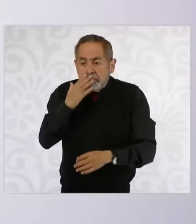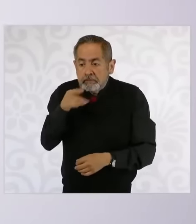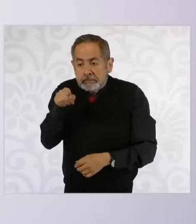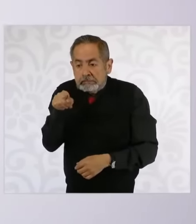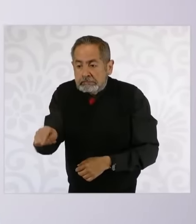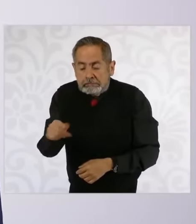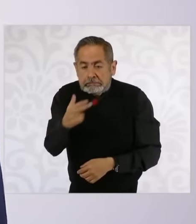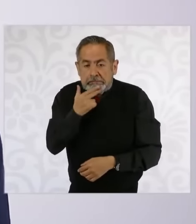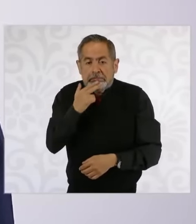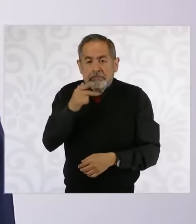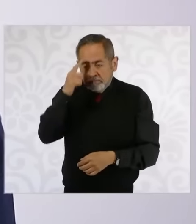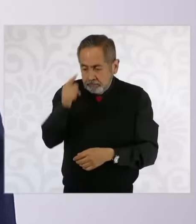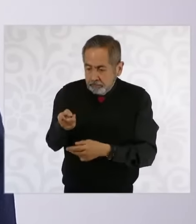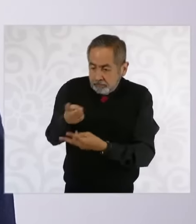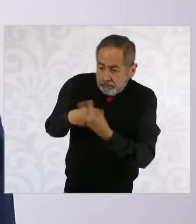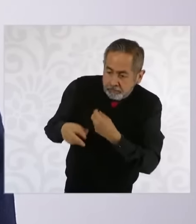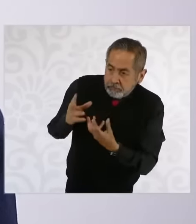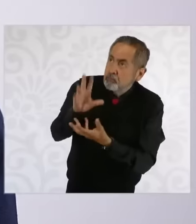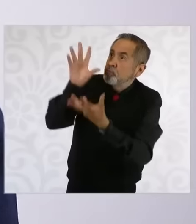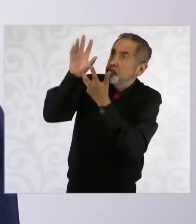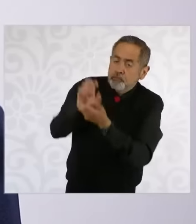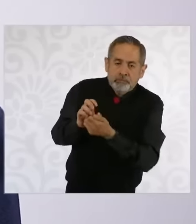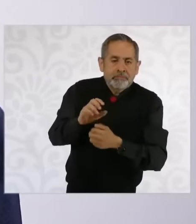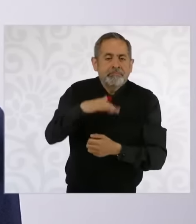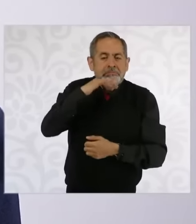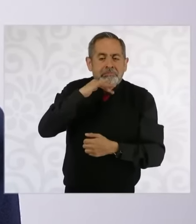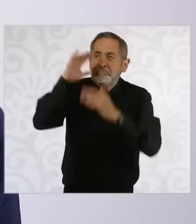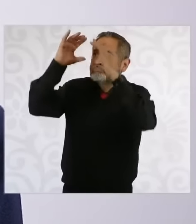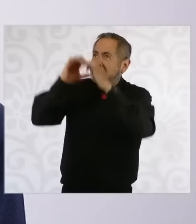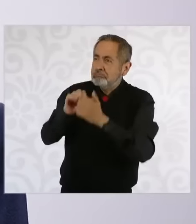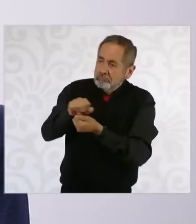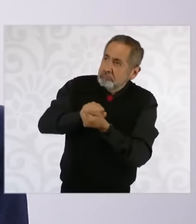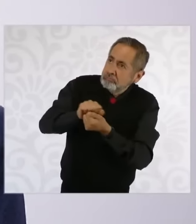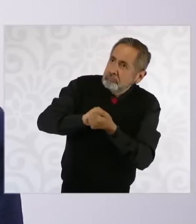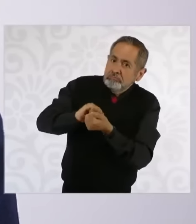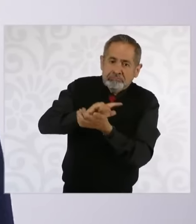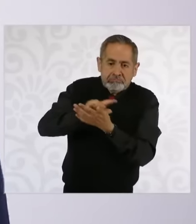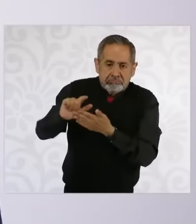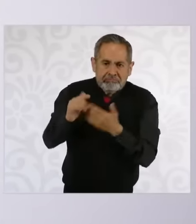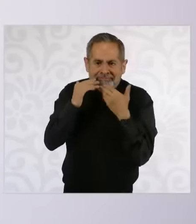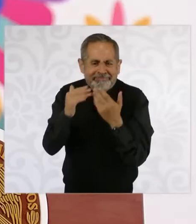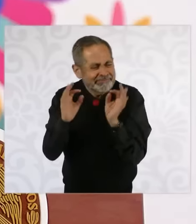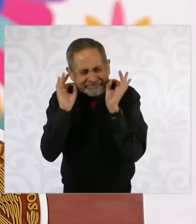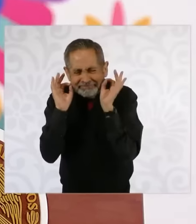carbono y reducir los impactos del cambio climático.